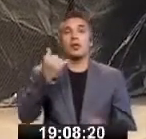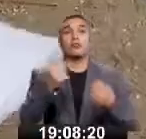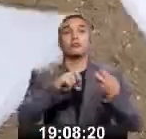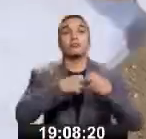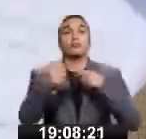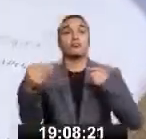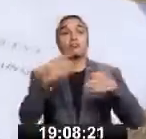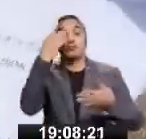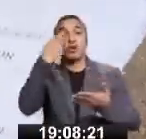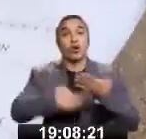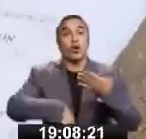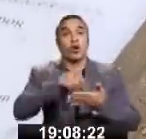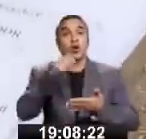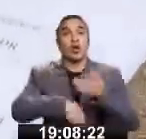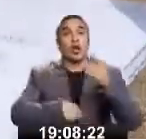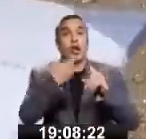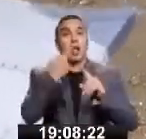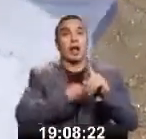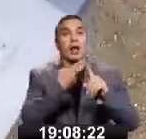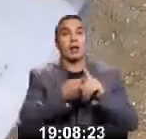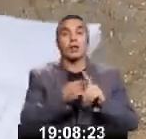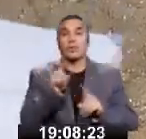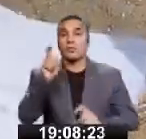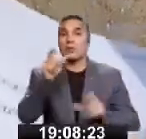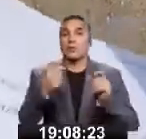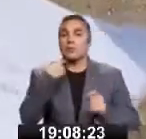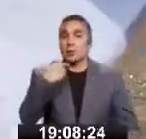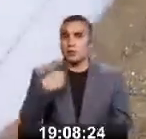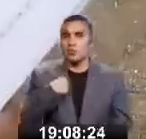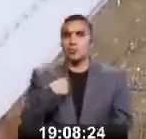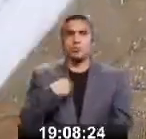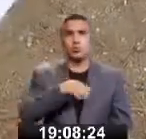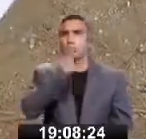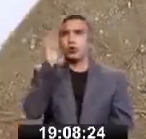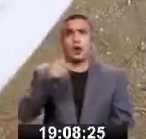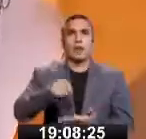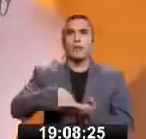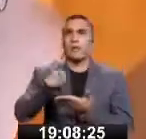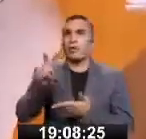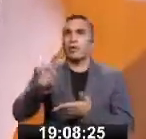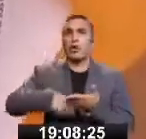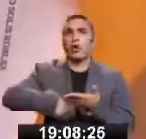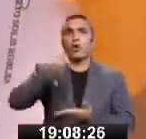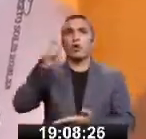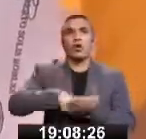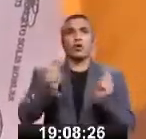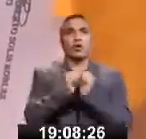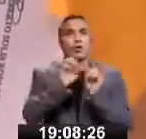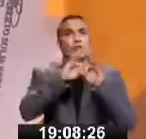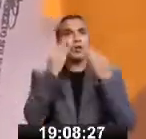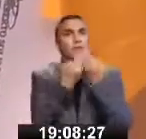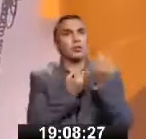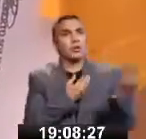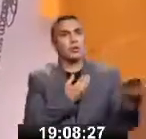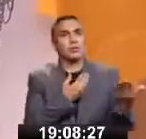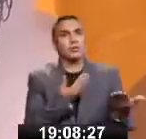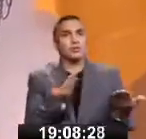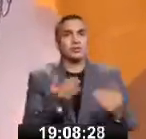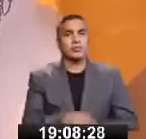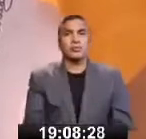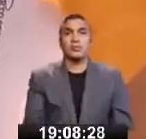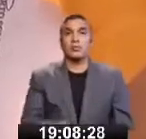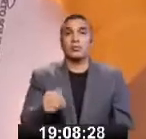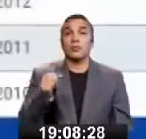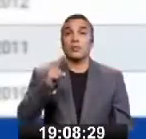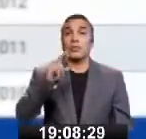por un contrato de arrendamiento que, según los perjudicados, jamás firmaron ese contrato con la familia Solís. Mariana Mainato